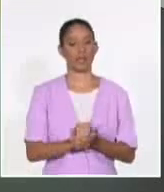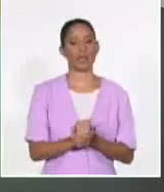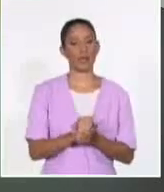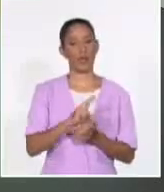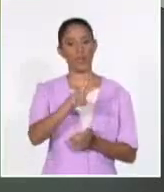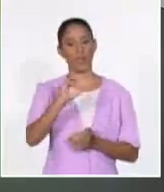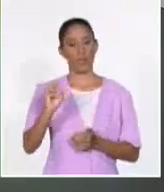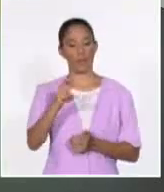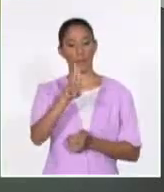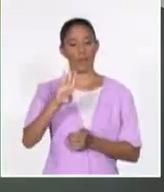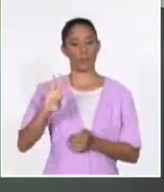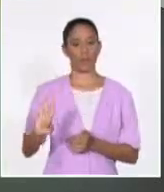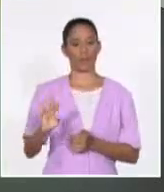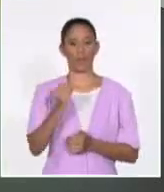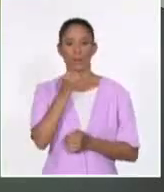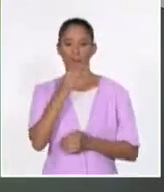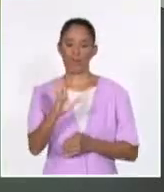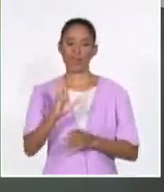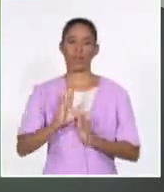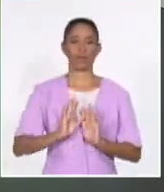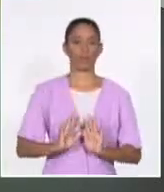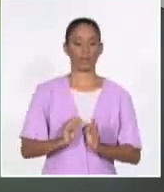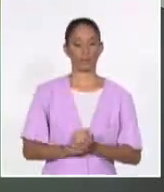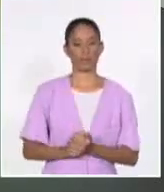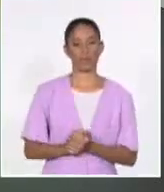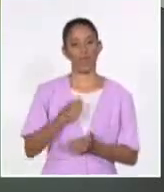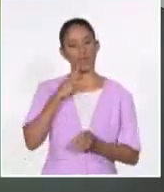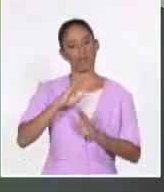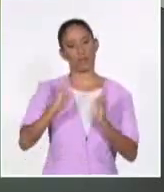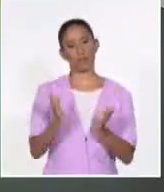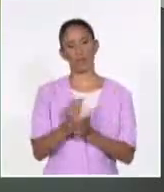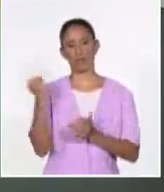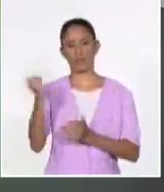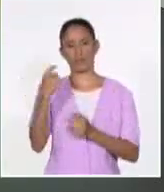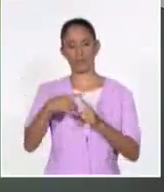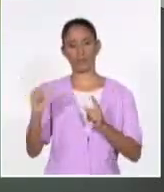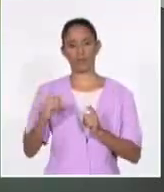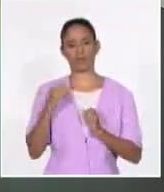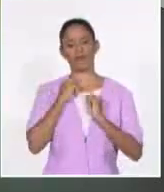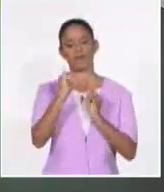posibilidad de prórroga. Así va el mundo hasta esta hora. Continúo informándose al mediodía.